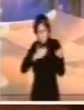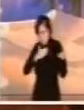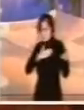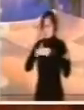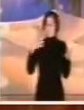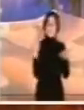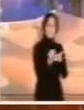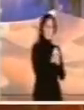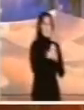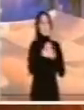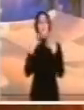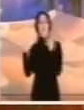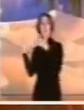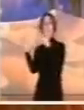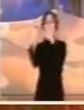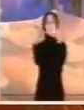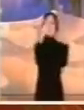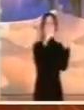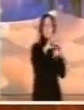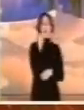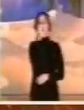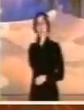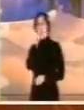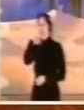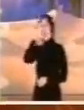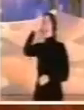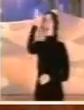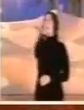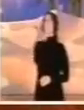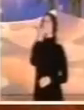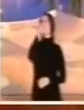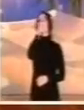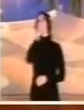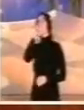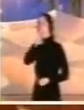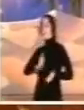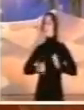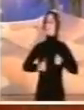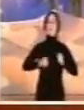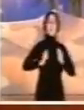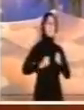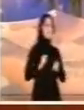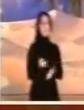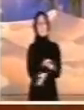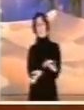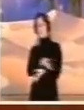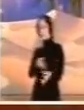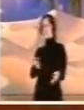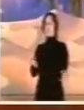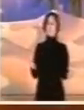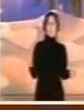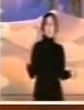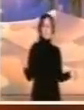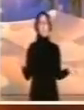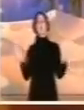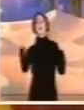tu aplauso al cantarle a la luna, que la percusión suene como ninguna, que pide una